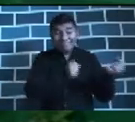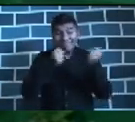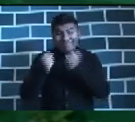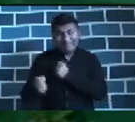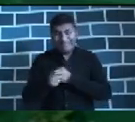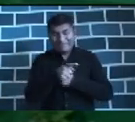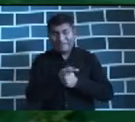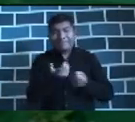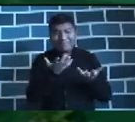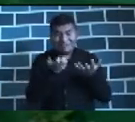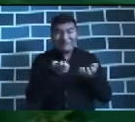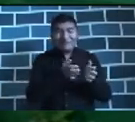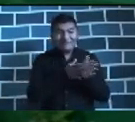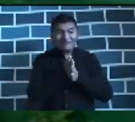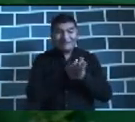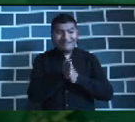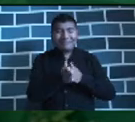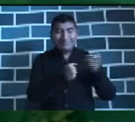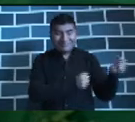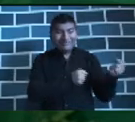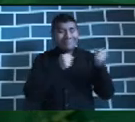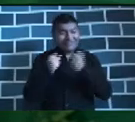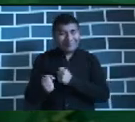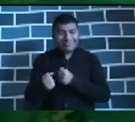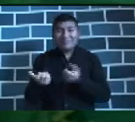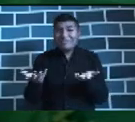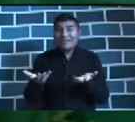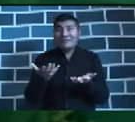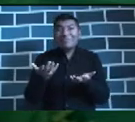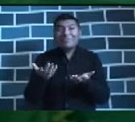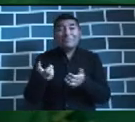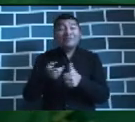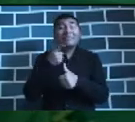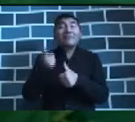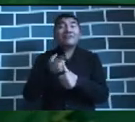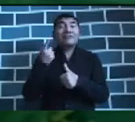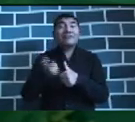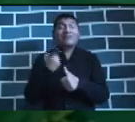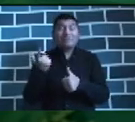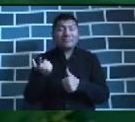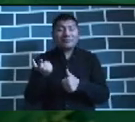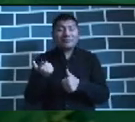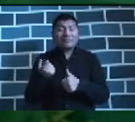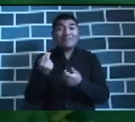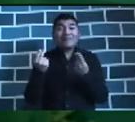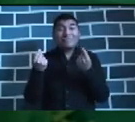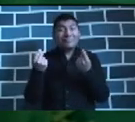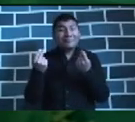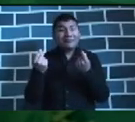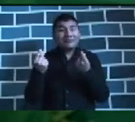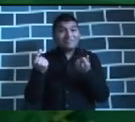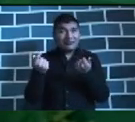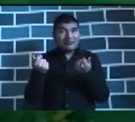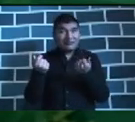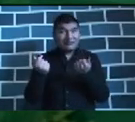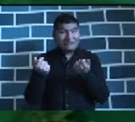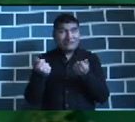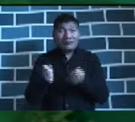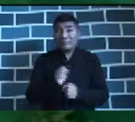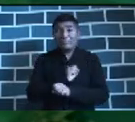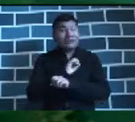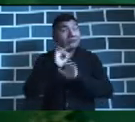tener poder qué pasa si ponemos lo primero el dinero es